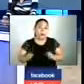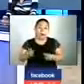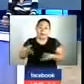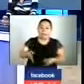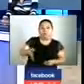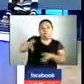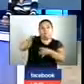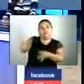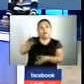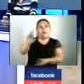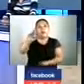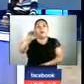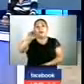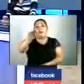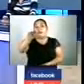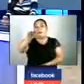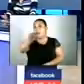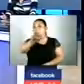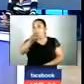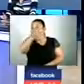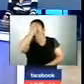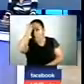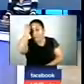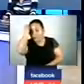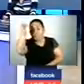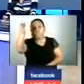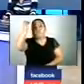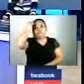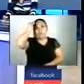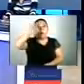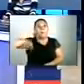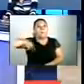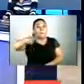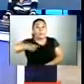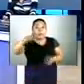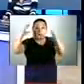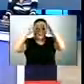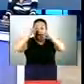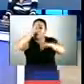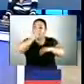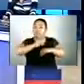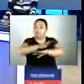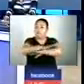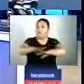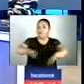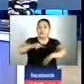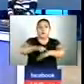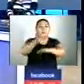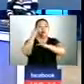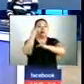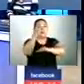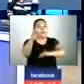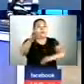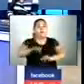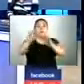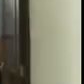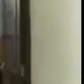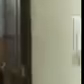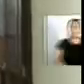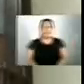la declaración del impuesto sobre la renta. No lo olvide, tome nota porque mañana a medianoche vence ese plazo. Mientras tanto, vamos a nuestros titulares.